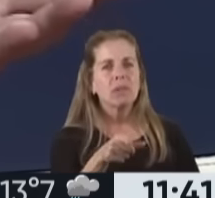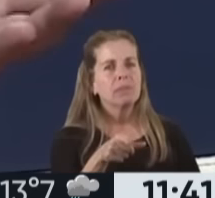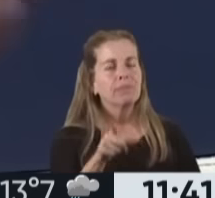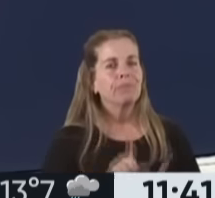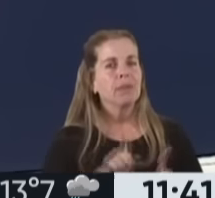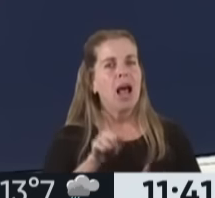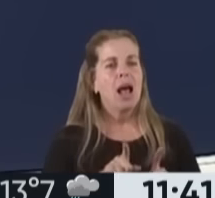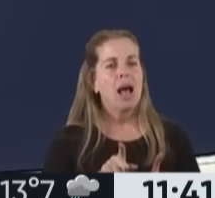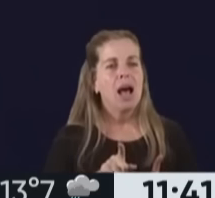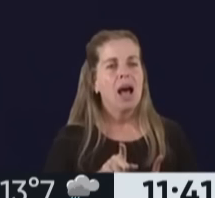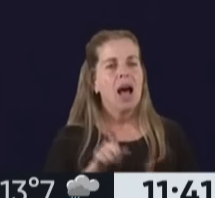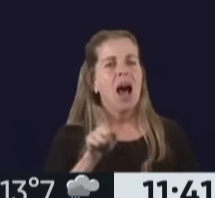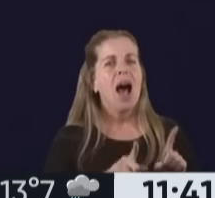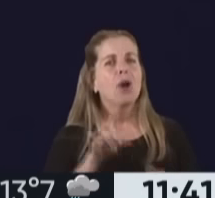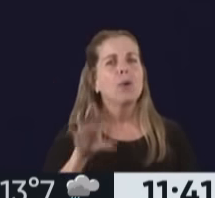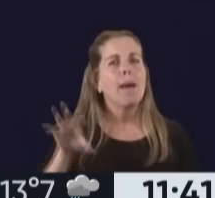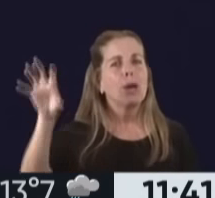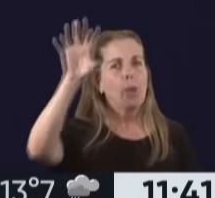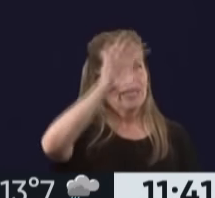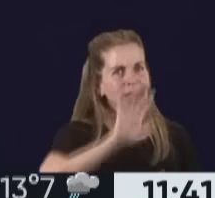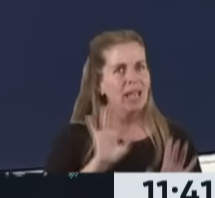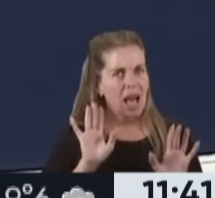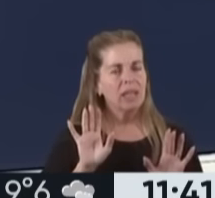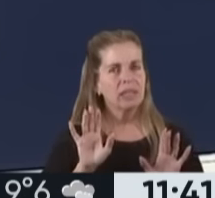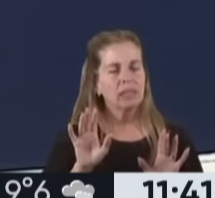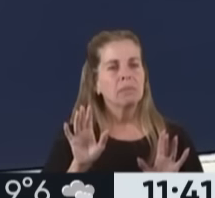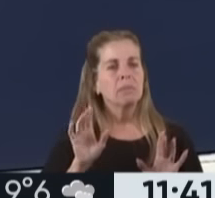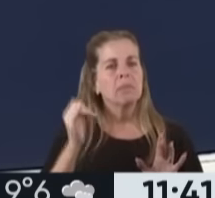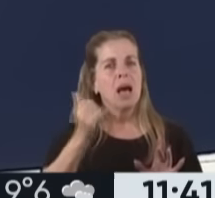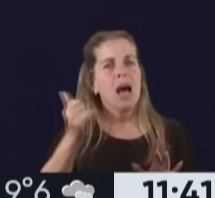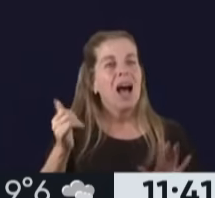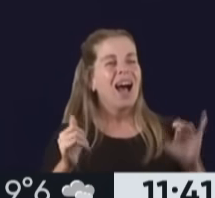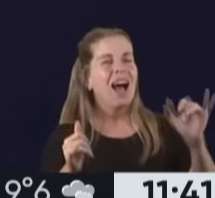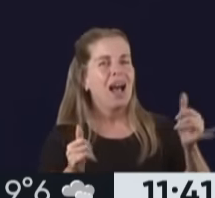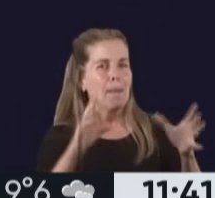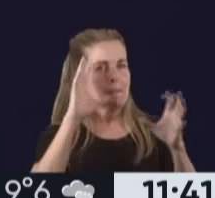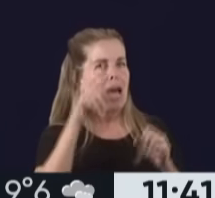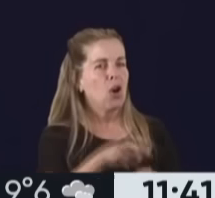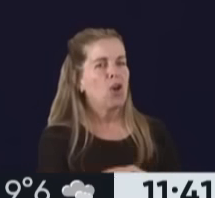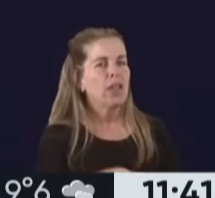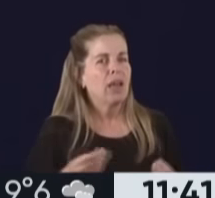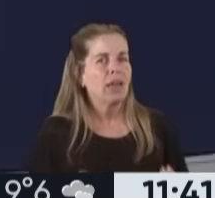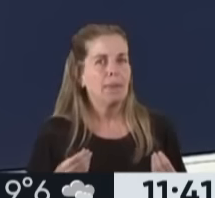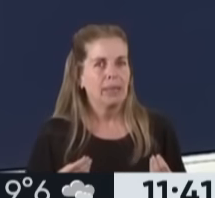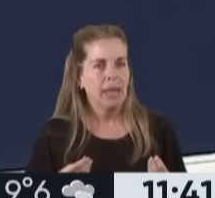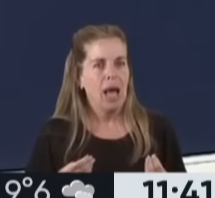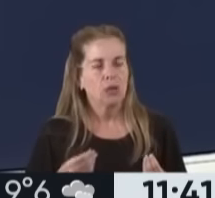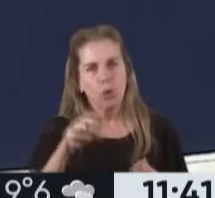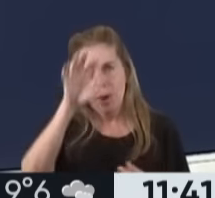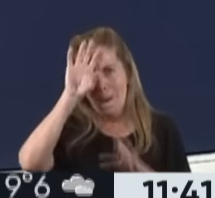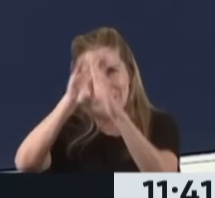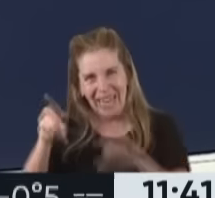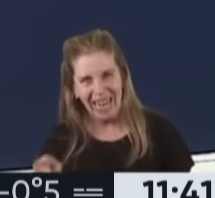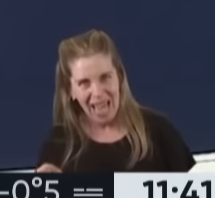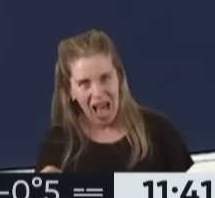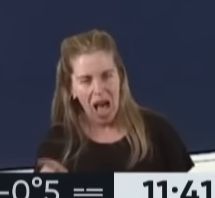estamos viendo linda, pero común, en varios lugares que optan por... lo de los mineros. Bueno, que también hay sectores que están en contra,